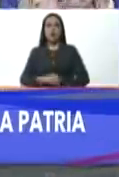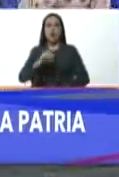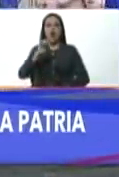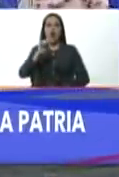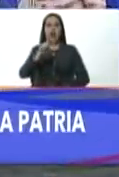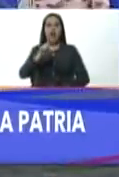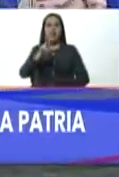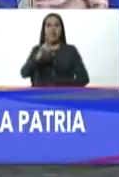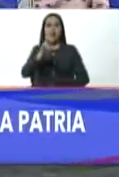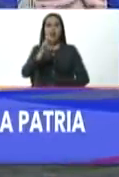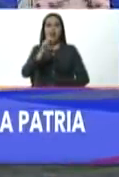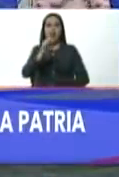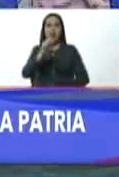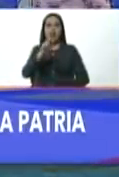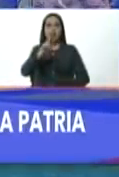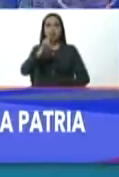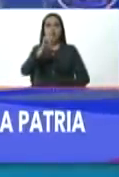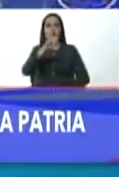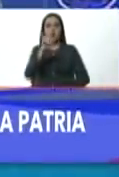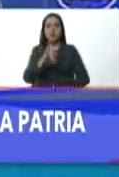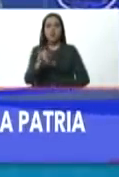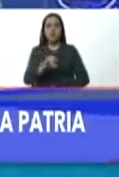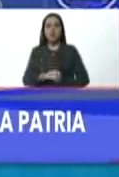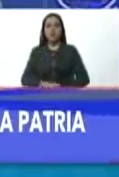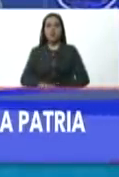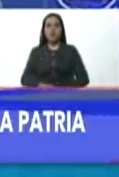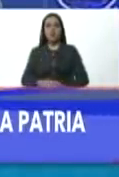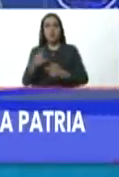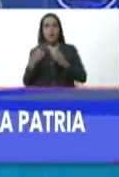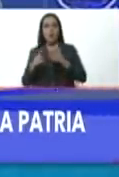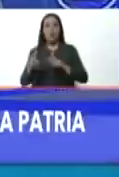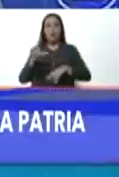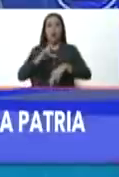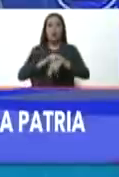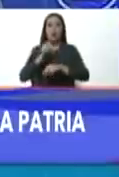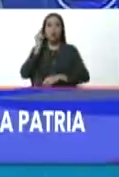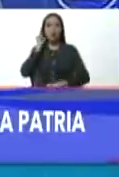Alviares, querido compañero, la doctora Miriam